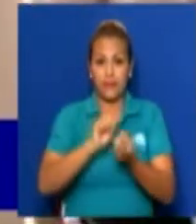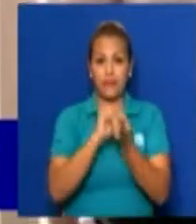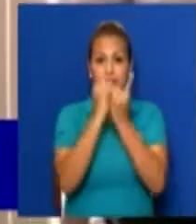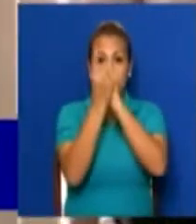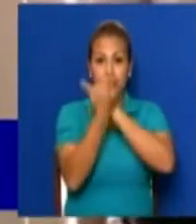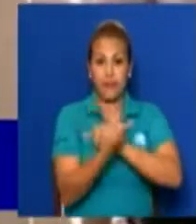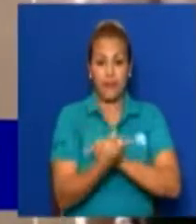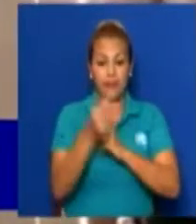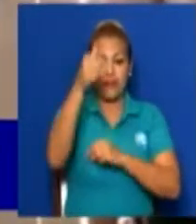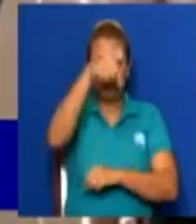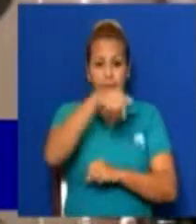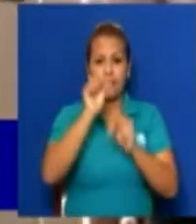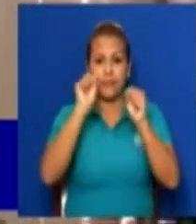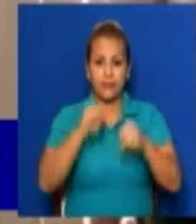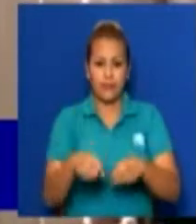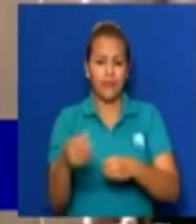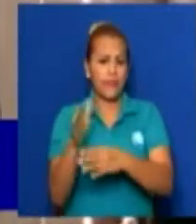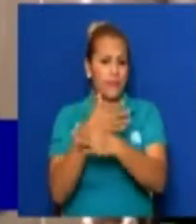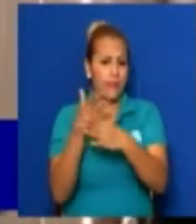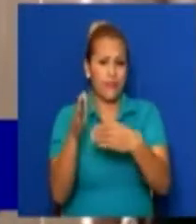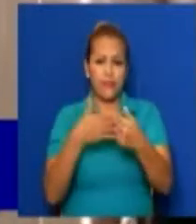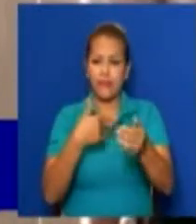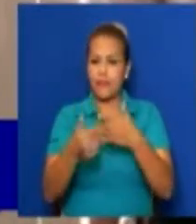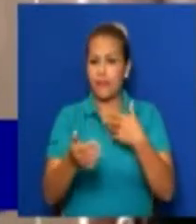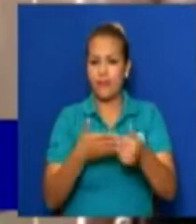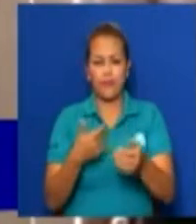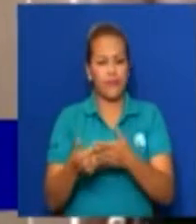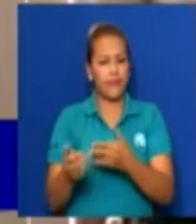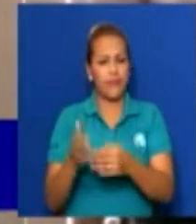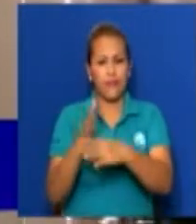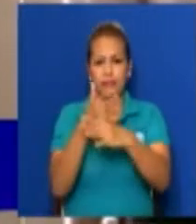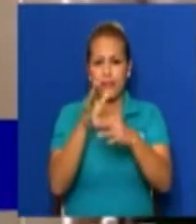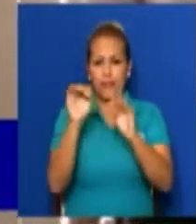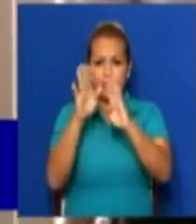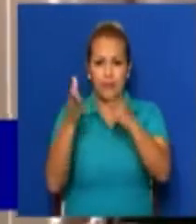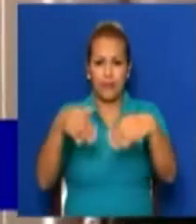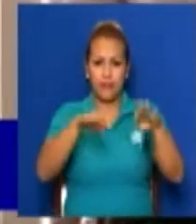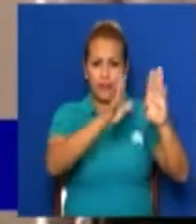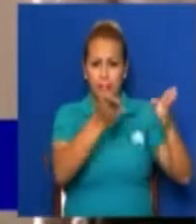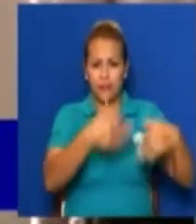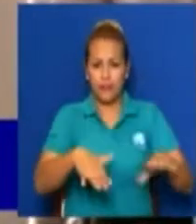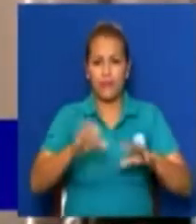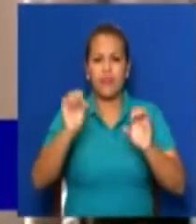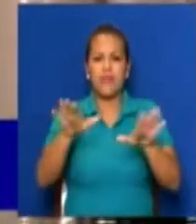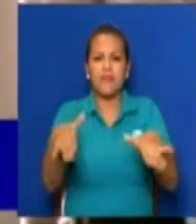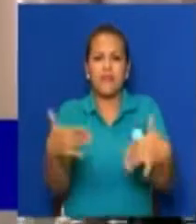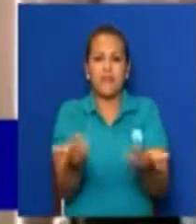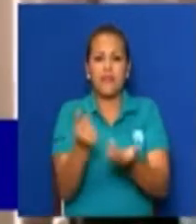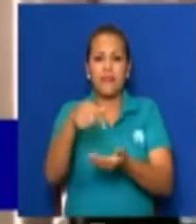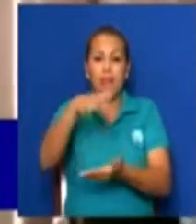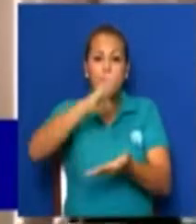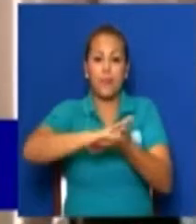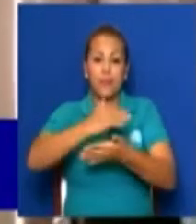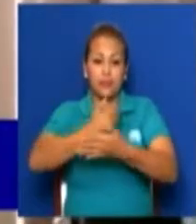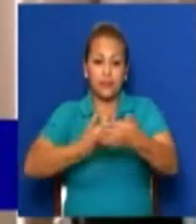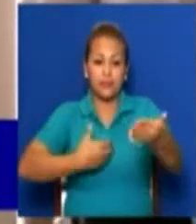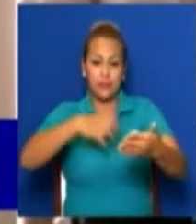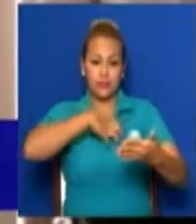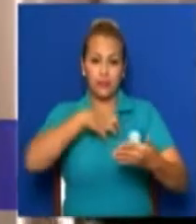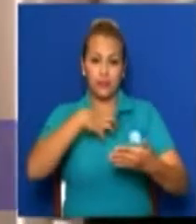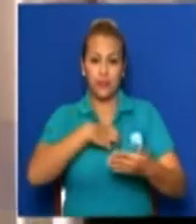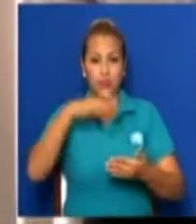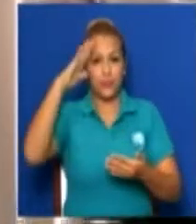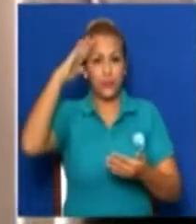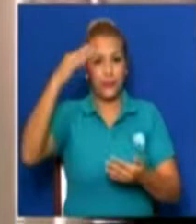sujeta del desarrollo económico, sujeta de la titularidad de la propiedad, sujeta de la